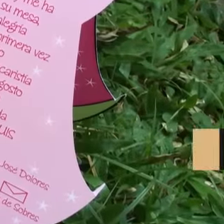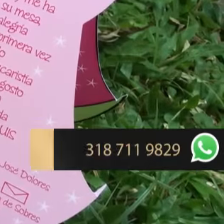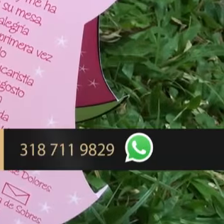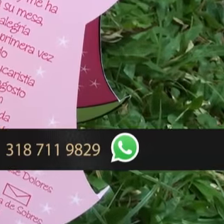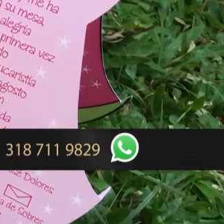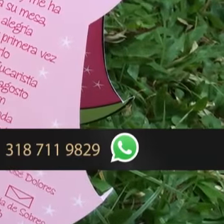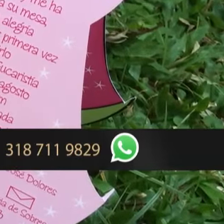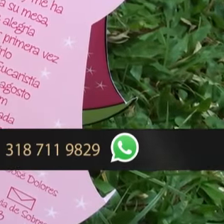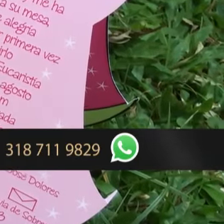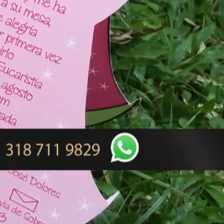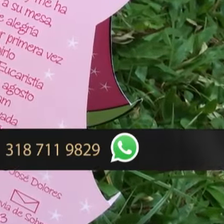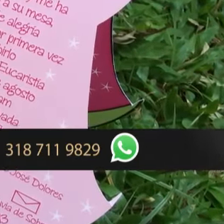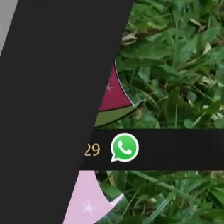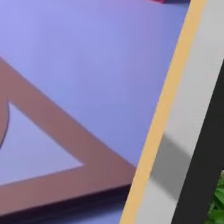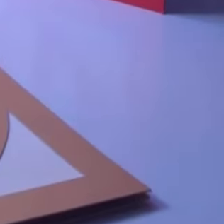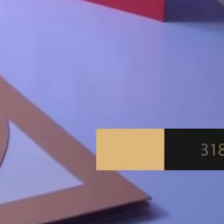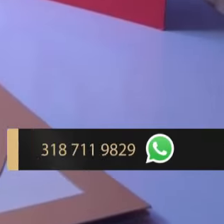al